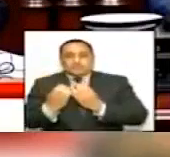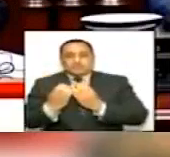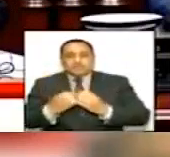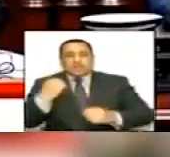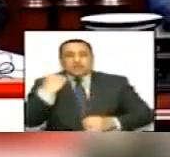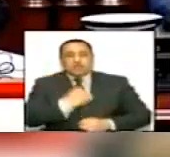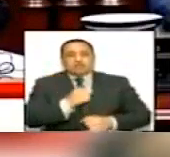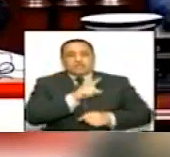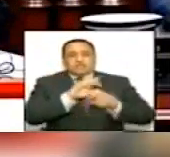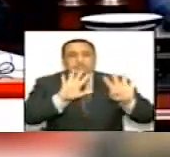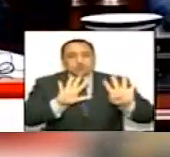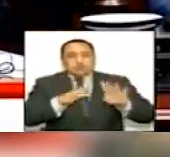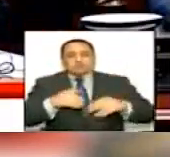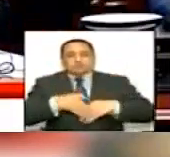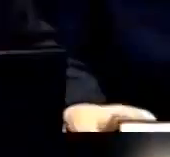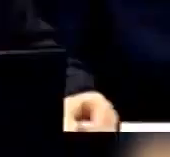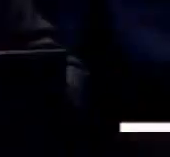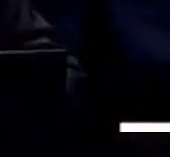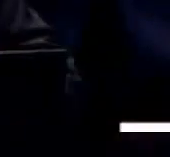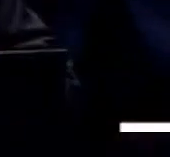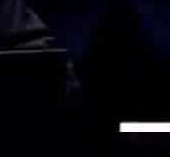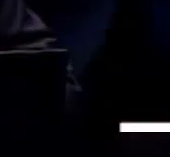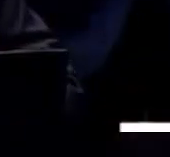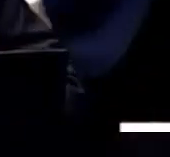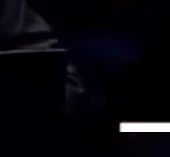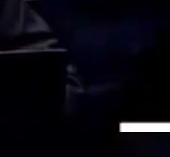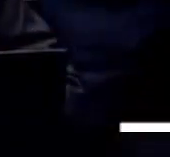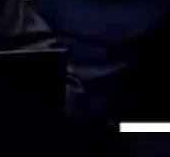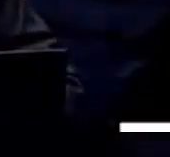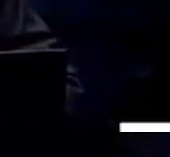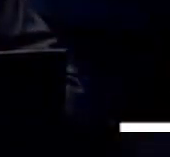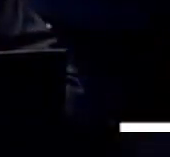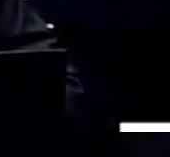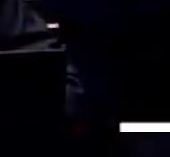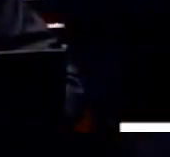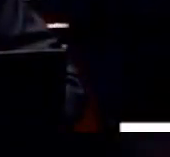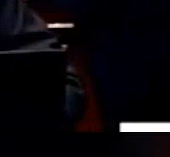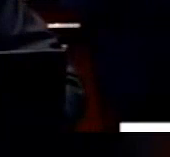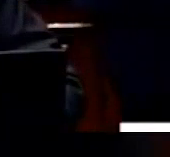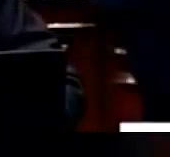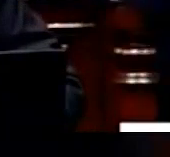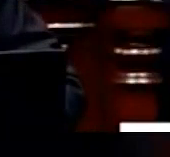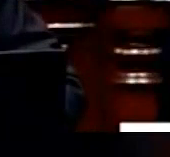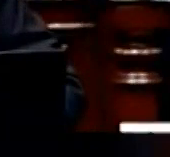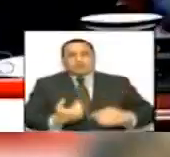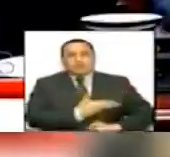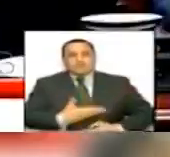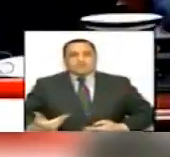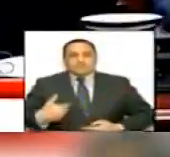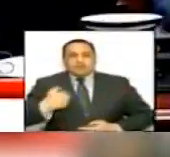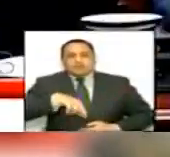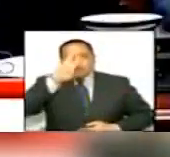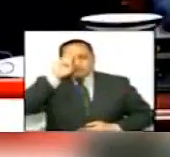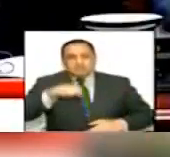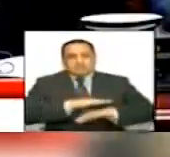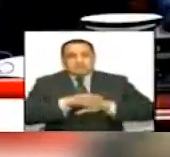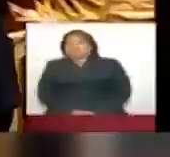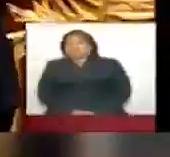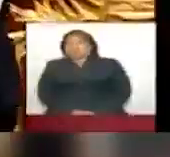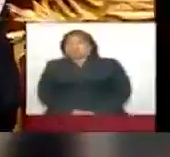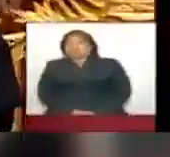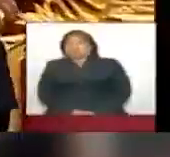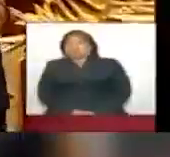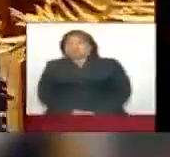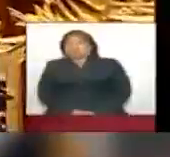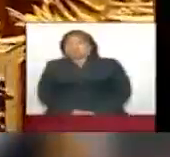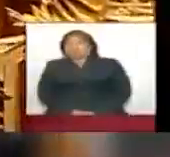contra 19, abstenciones 4. Ha sido aprobada la resolución que declara la vacancia de la presidencia de la República. Se levanta la sesión.